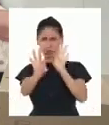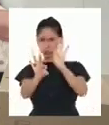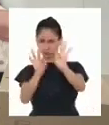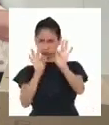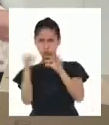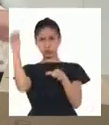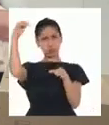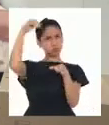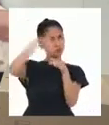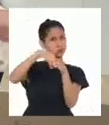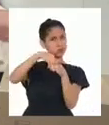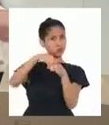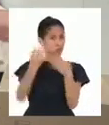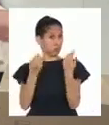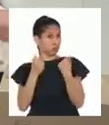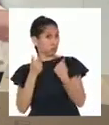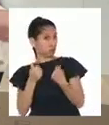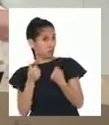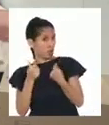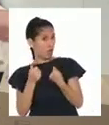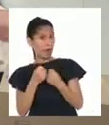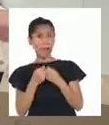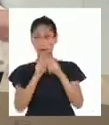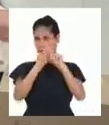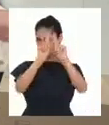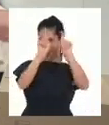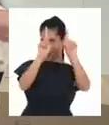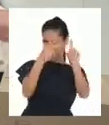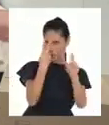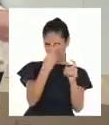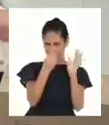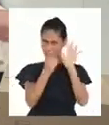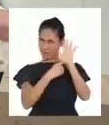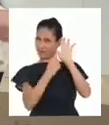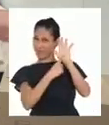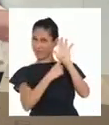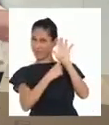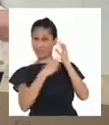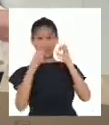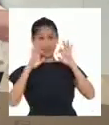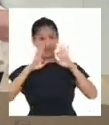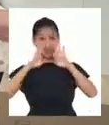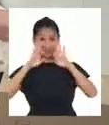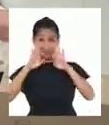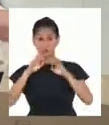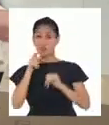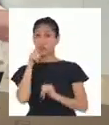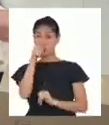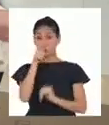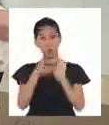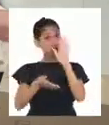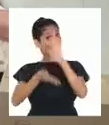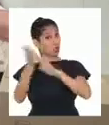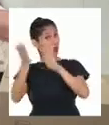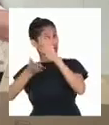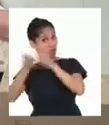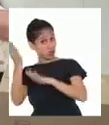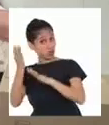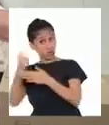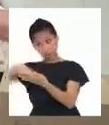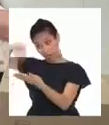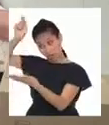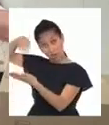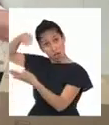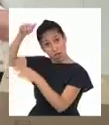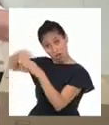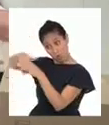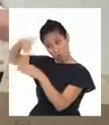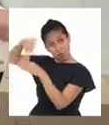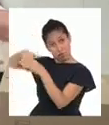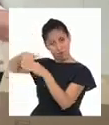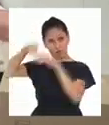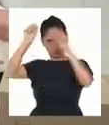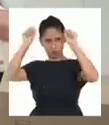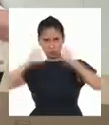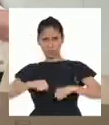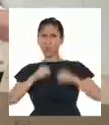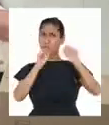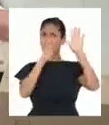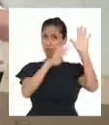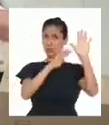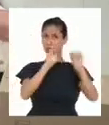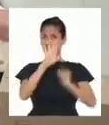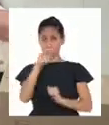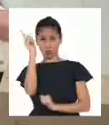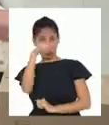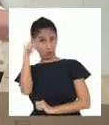cuenta. Veamos alguna encuesta en las redes sociales. ¿Fuiste a votar? El 95% sí. ¿Y el 5% no?